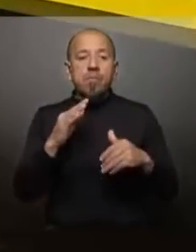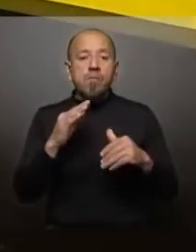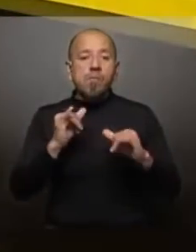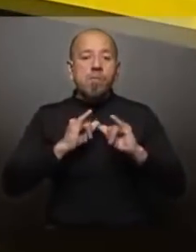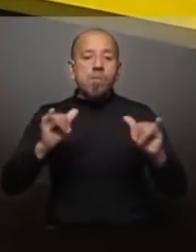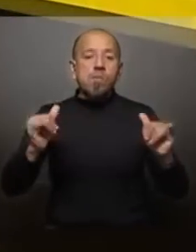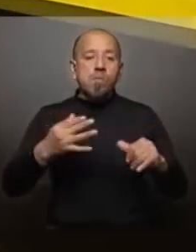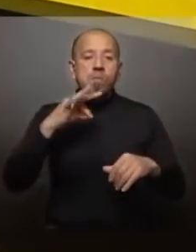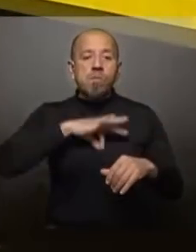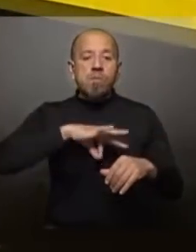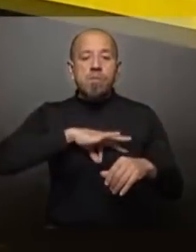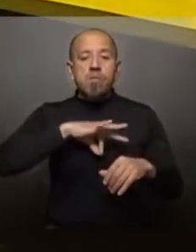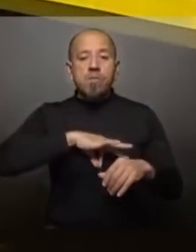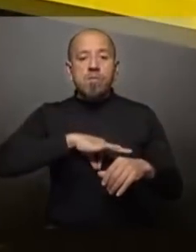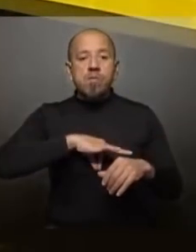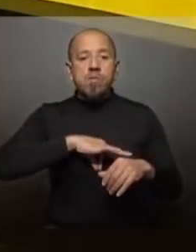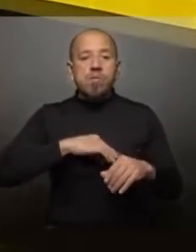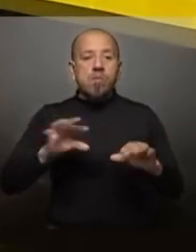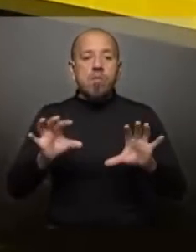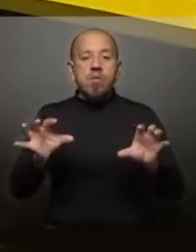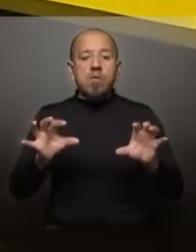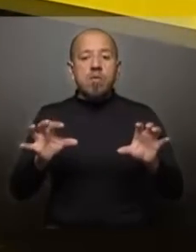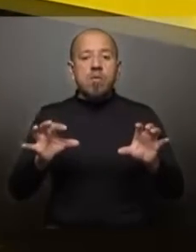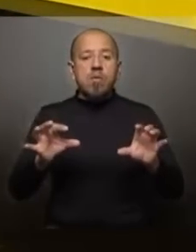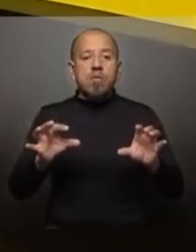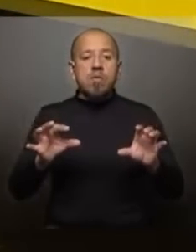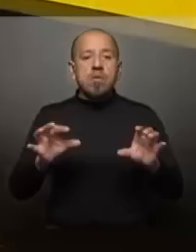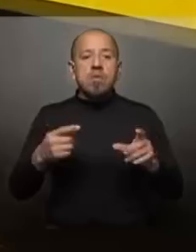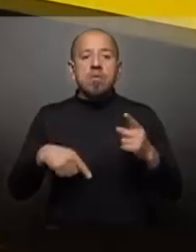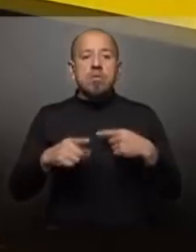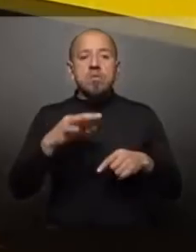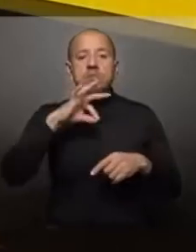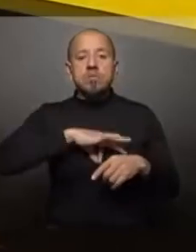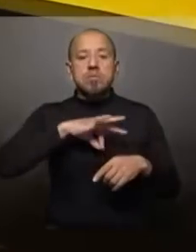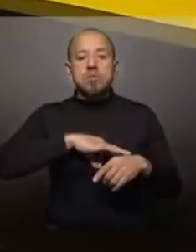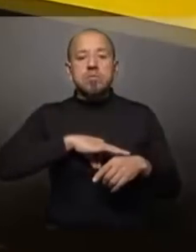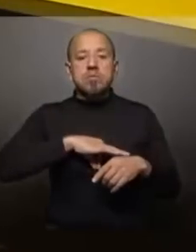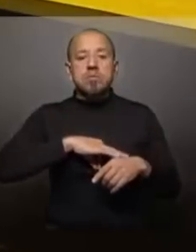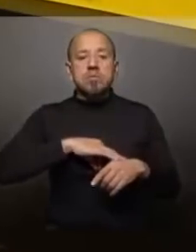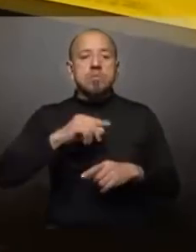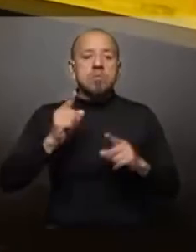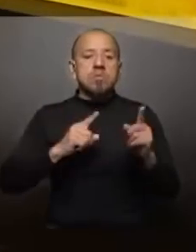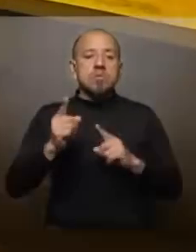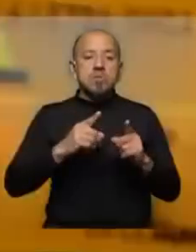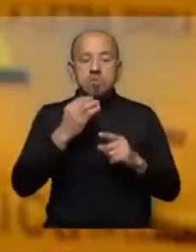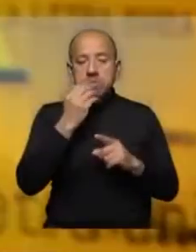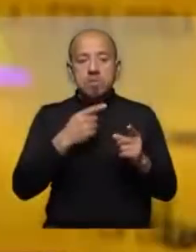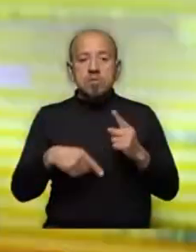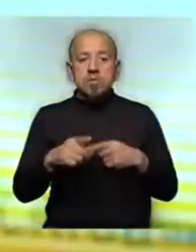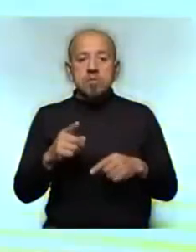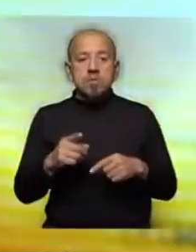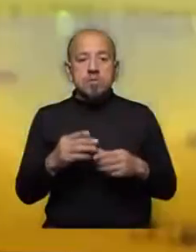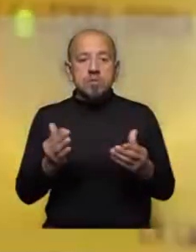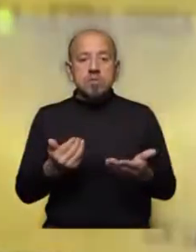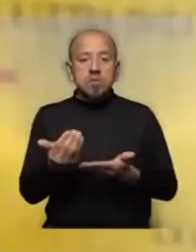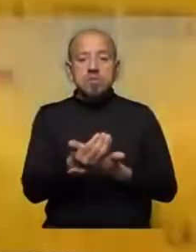Los sueldos de de los de los funcionarios que ocupan cargos públicos Los sueldos algunos son mejores que otros pero si le